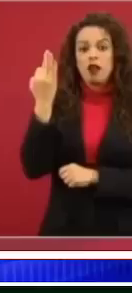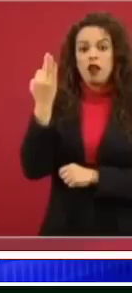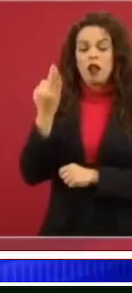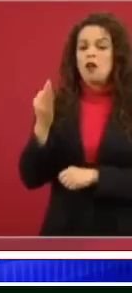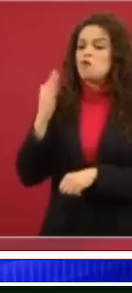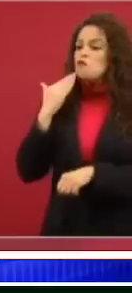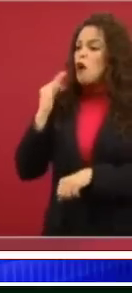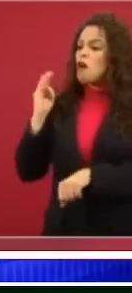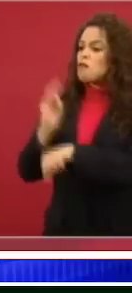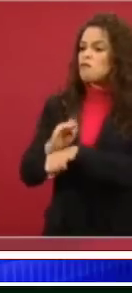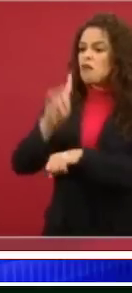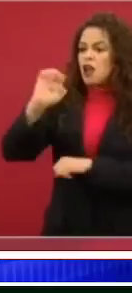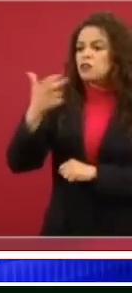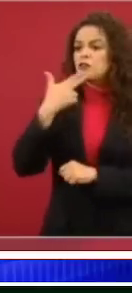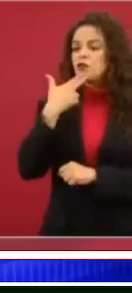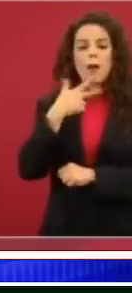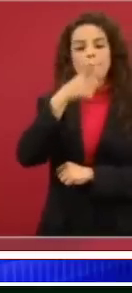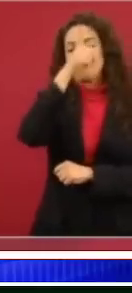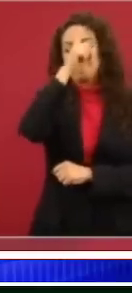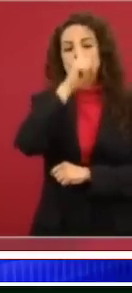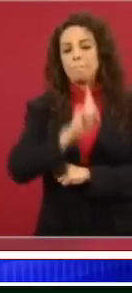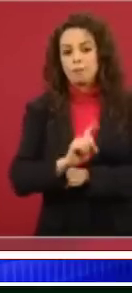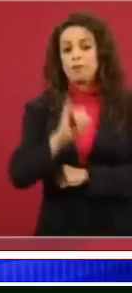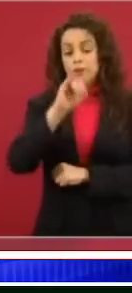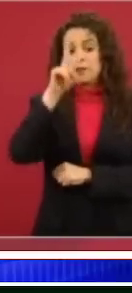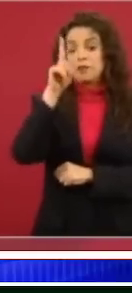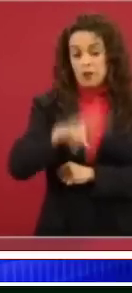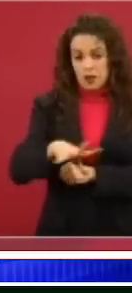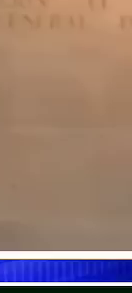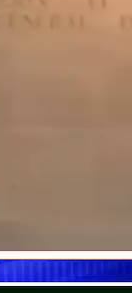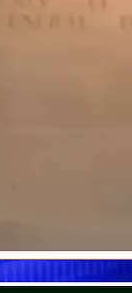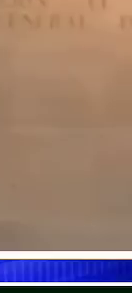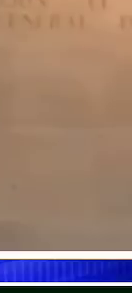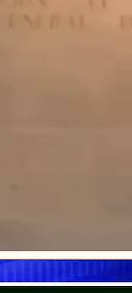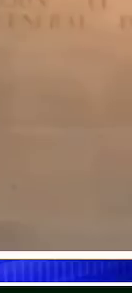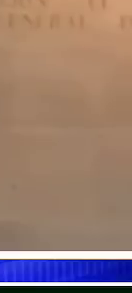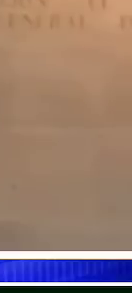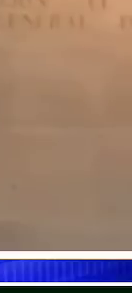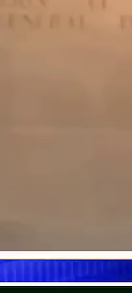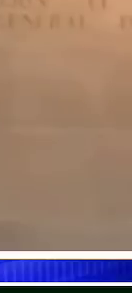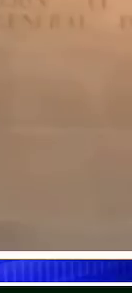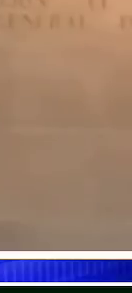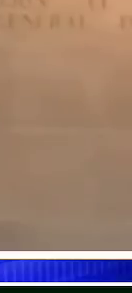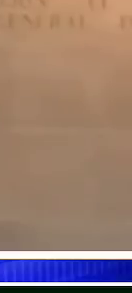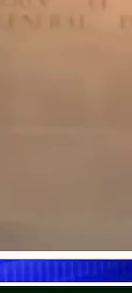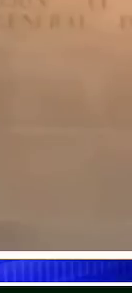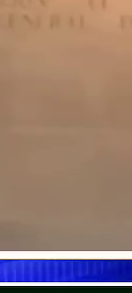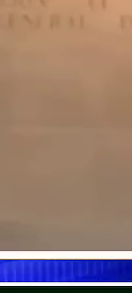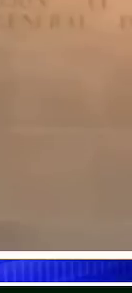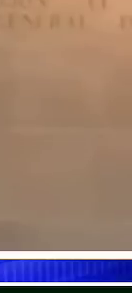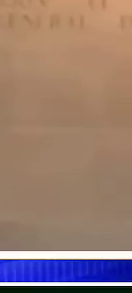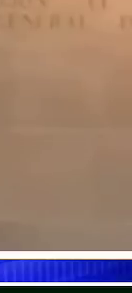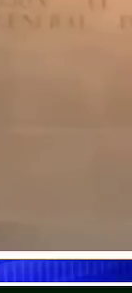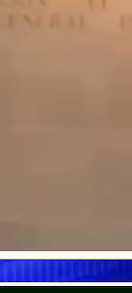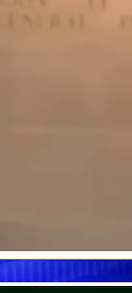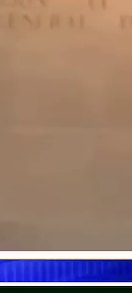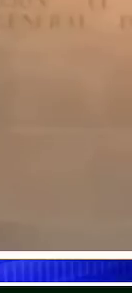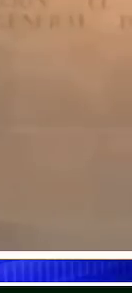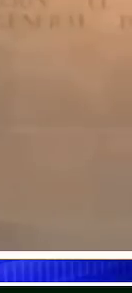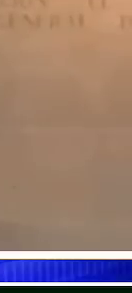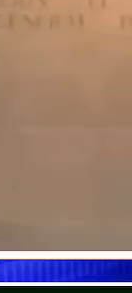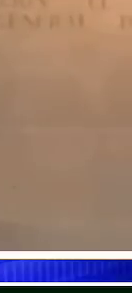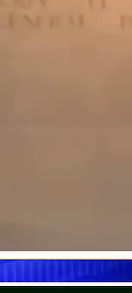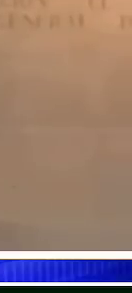liberen a las personas que les cuesta mucho trabajo también de tenerlas incluso arriesgando la vida de los marinos